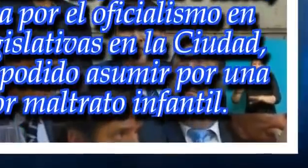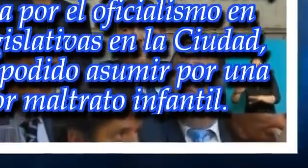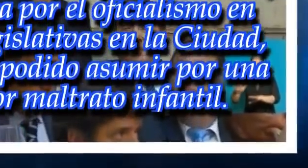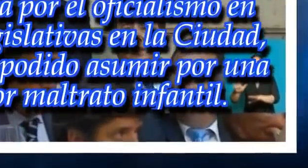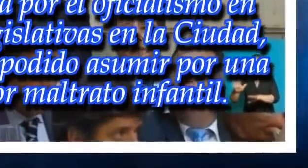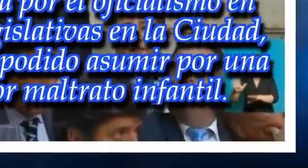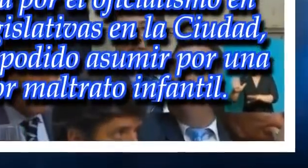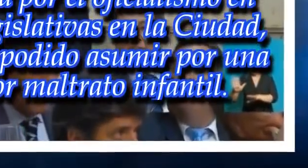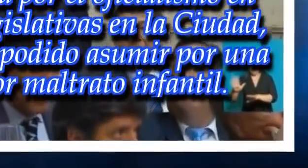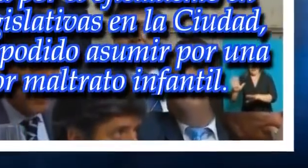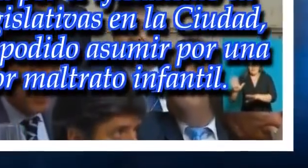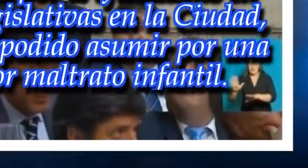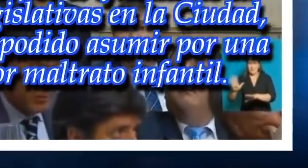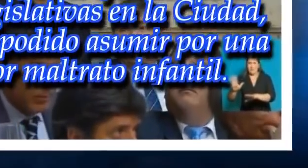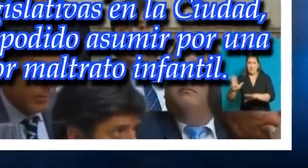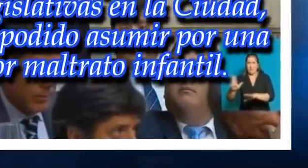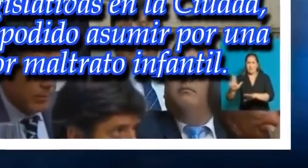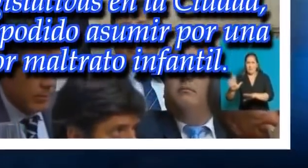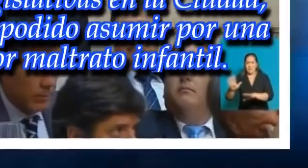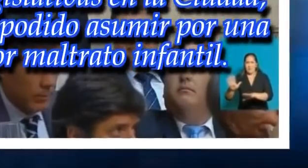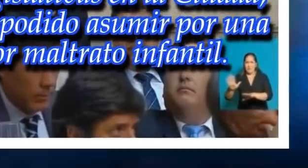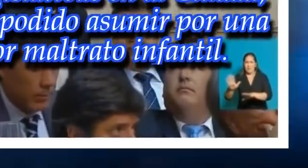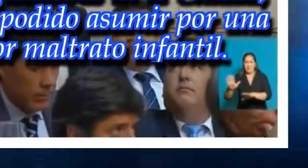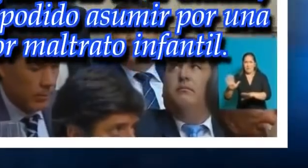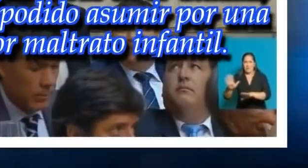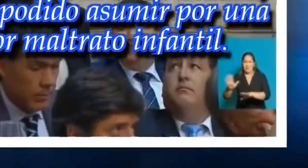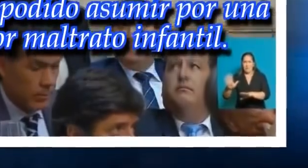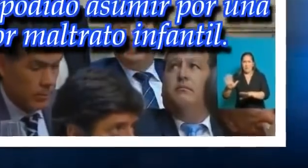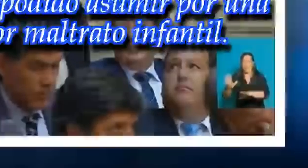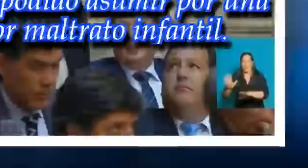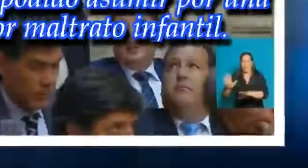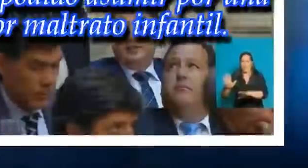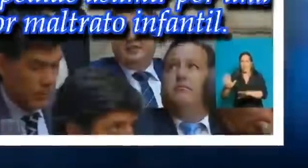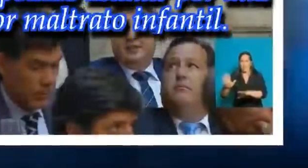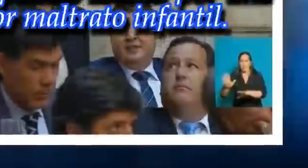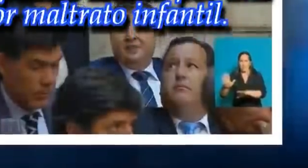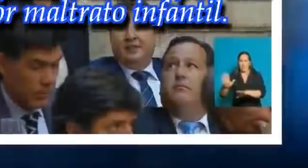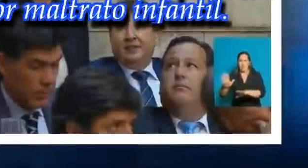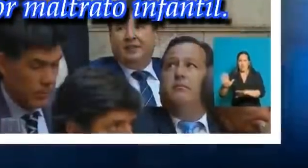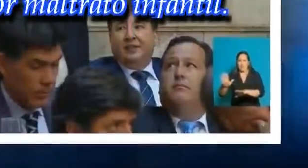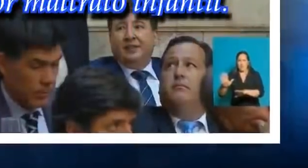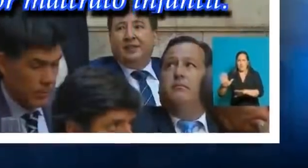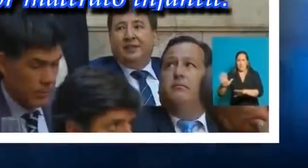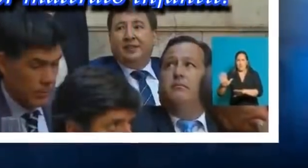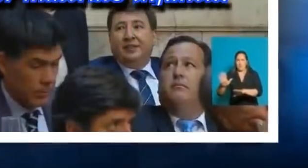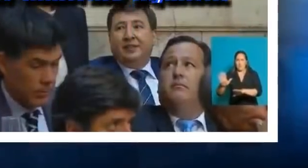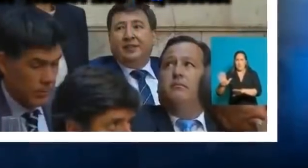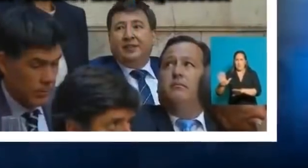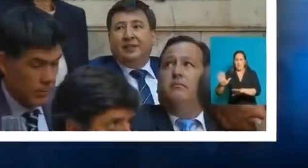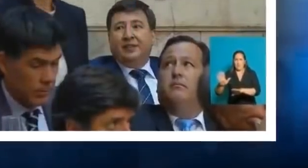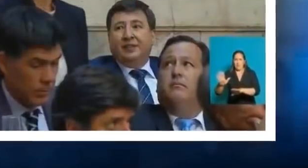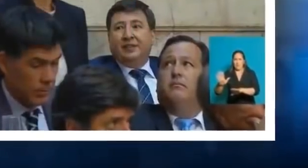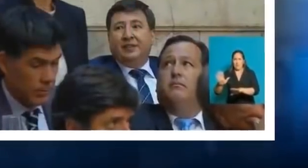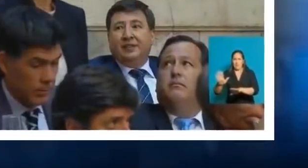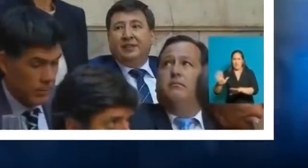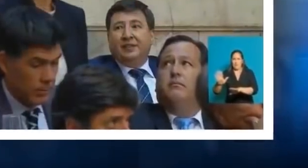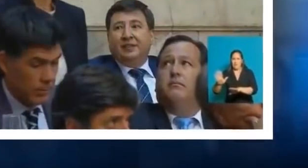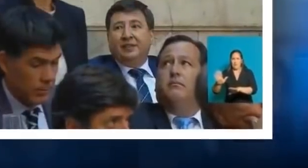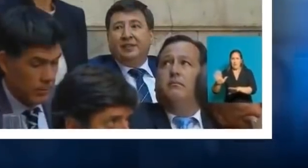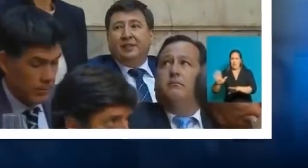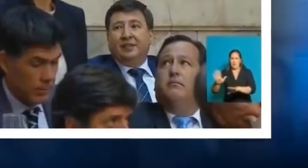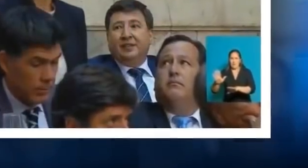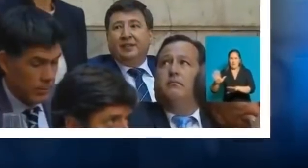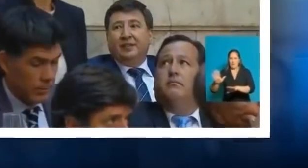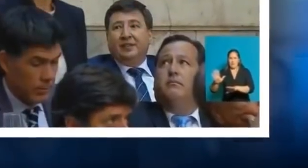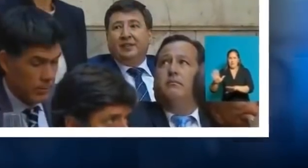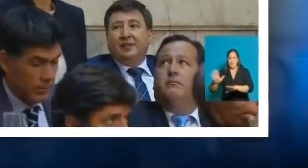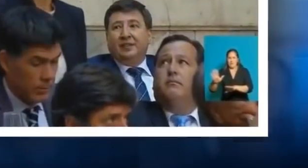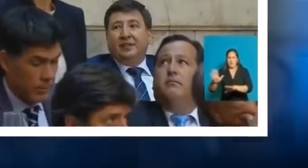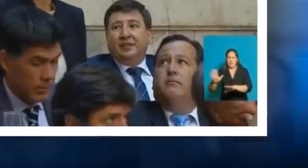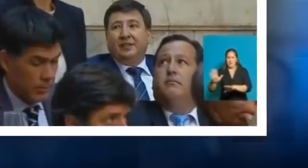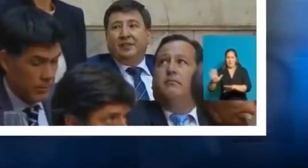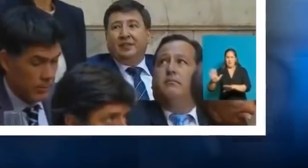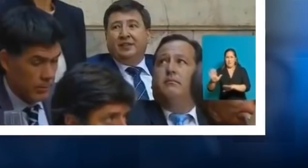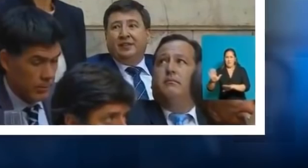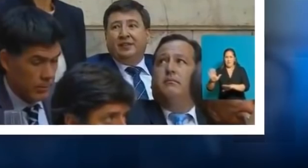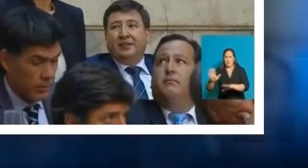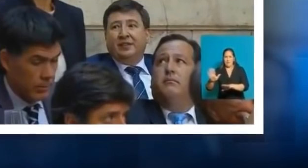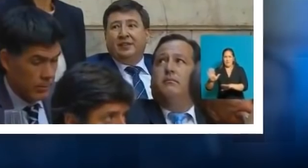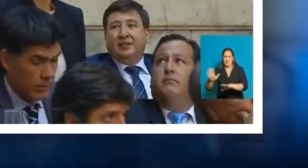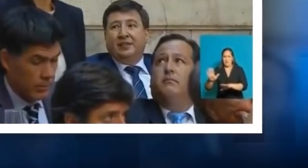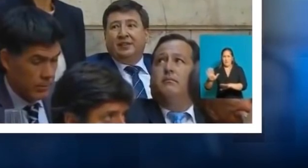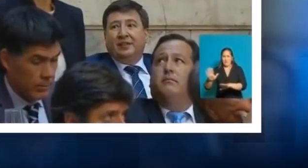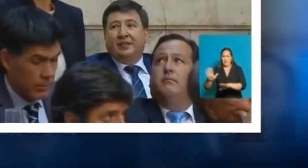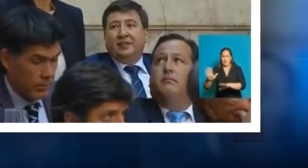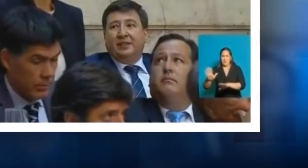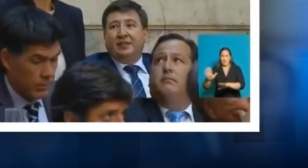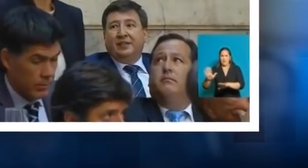oficialismo en las últimas legislativas en la ciudad, quien no había podido asumir por una denuncia por maltrato infantil.